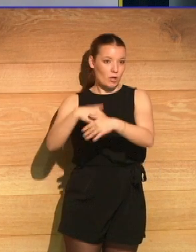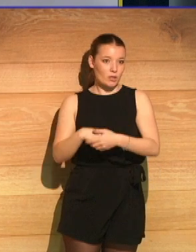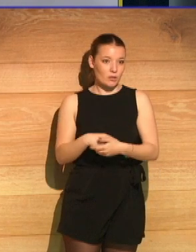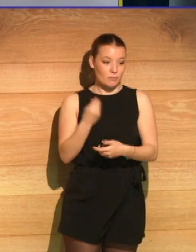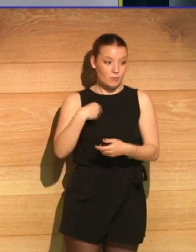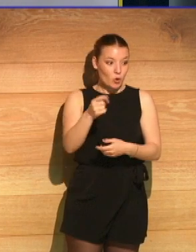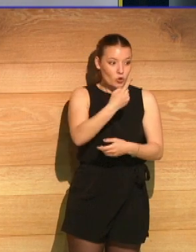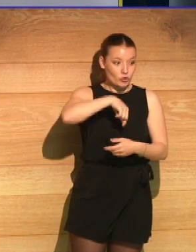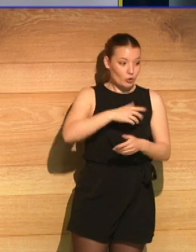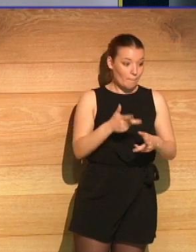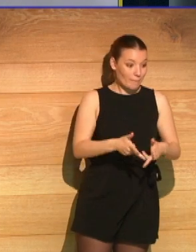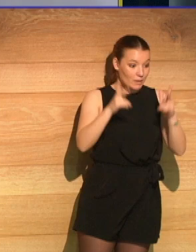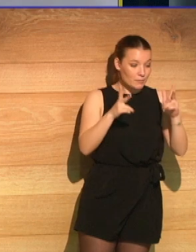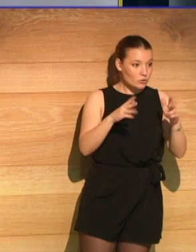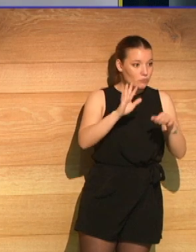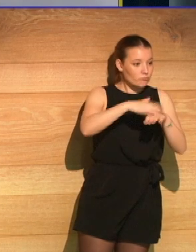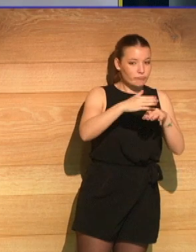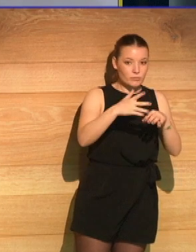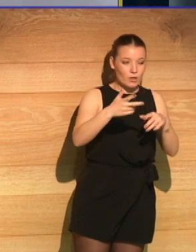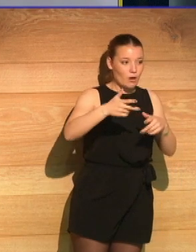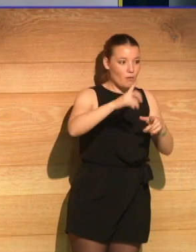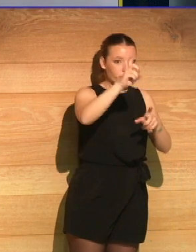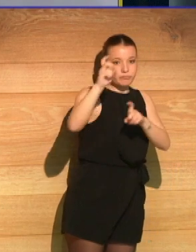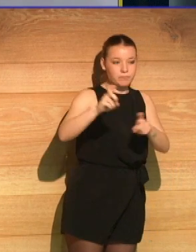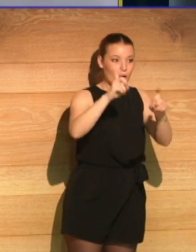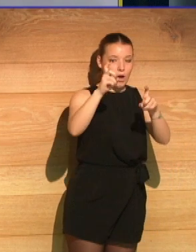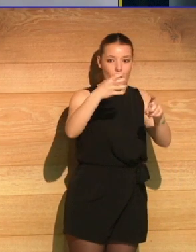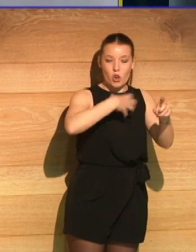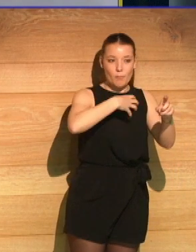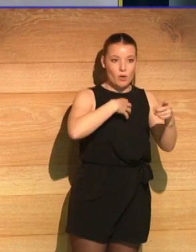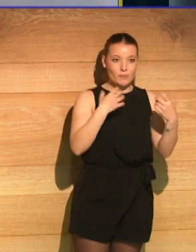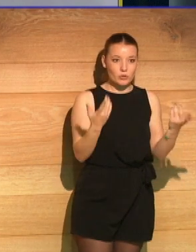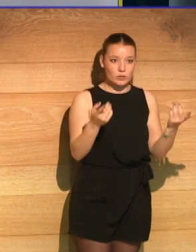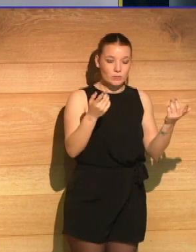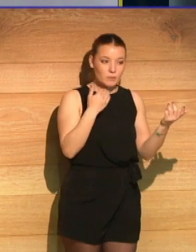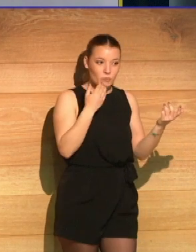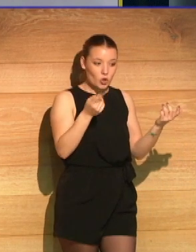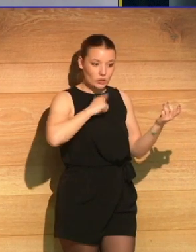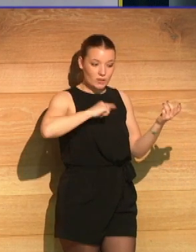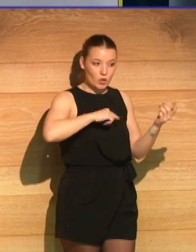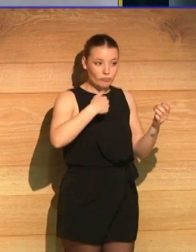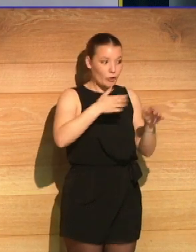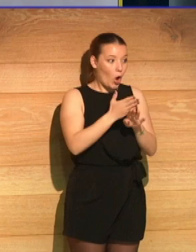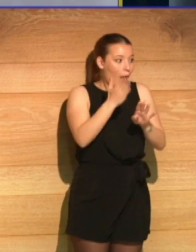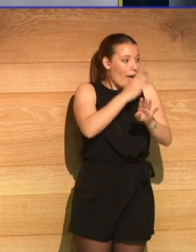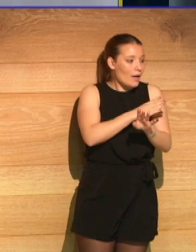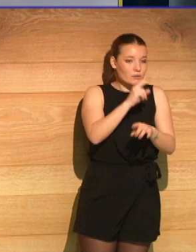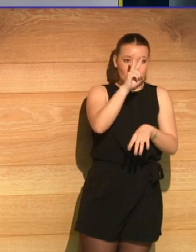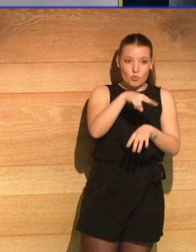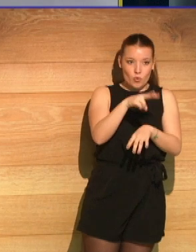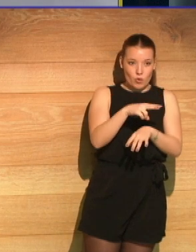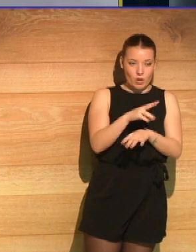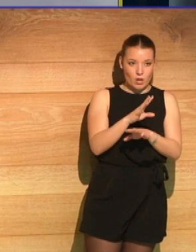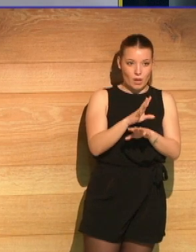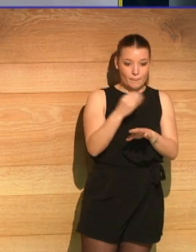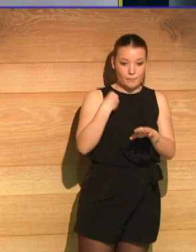permiso para ir a ningún sitio. A mí eso me afectó bastante, ¿no? Me hizo tener una sensación que nunca había tenido, como se siente mucha gente que quiere